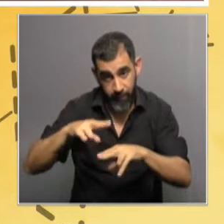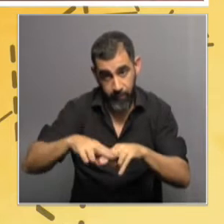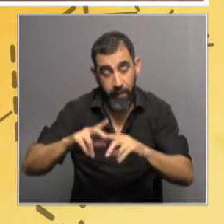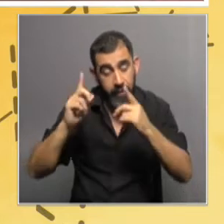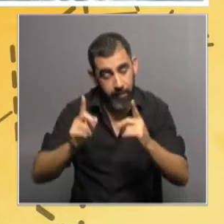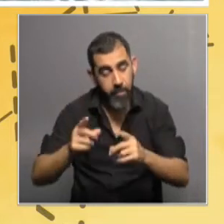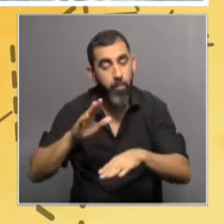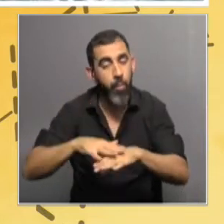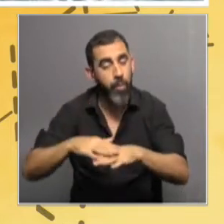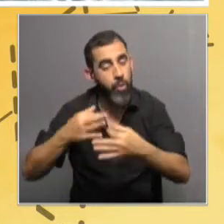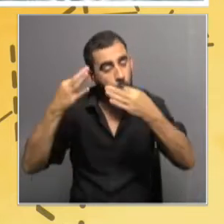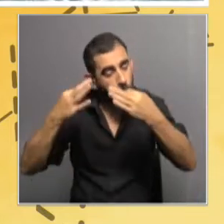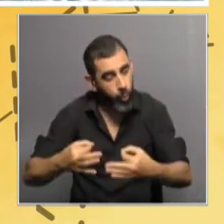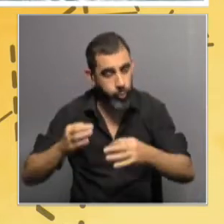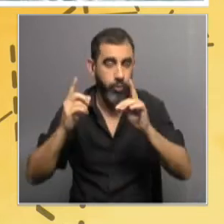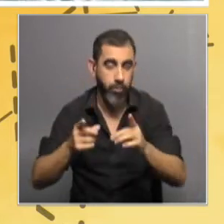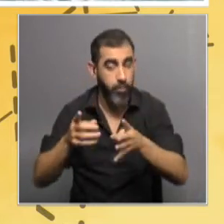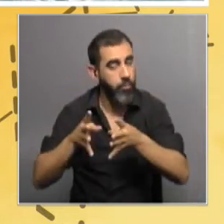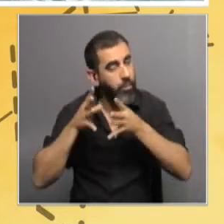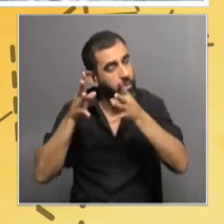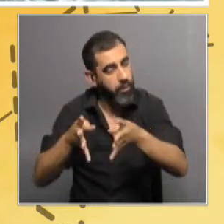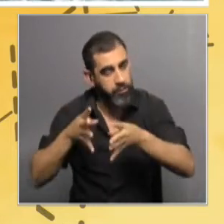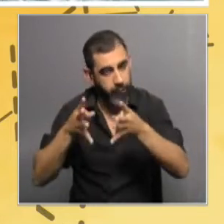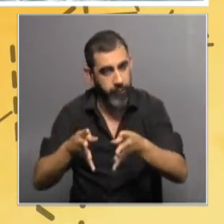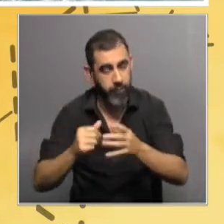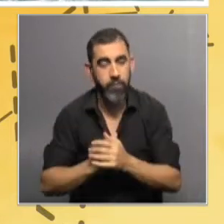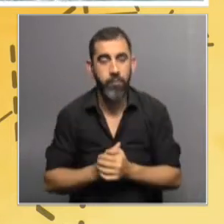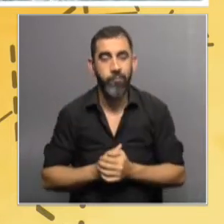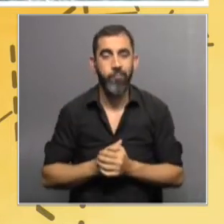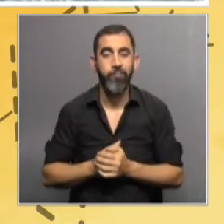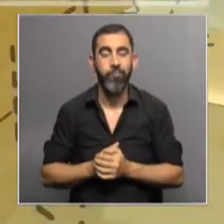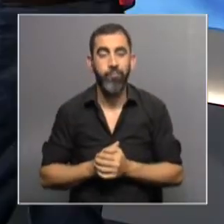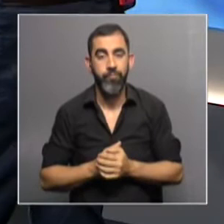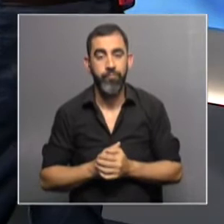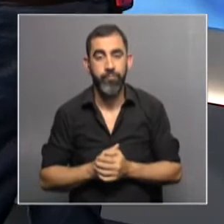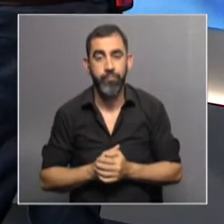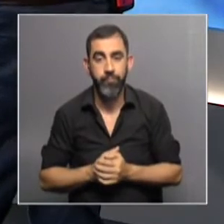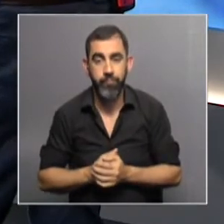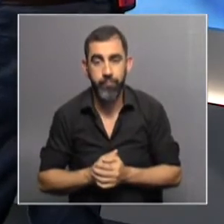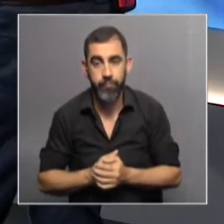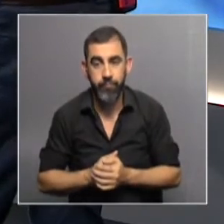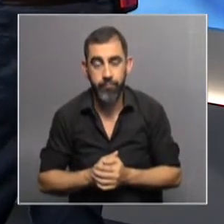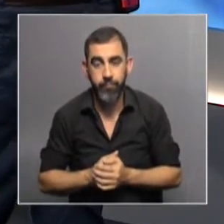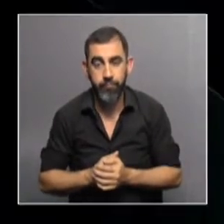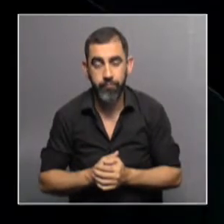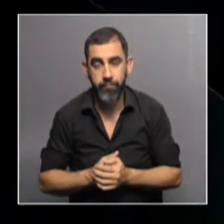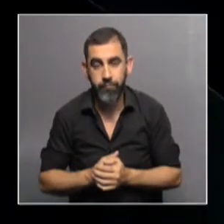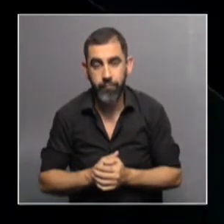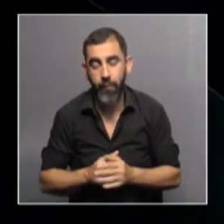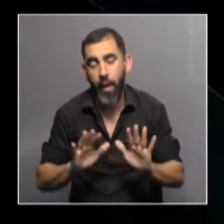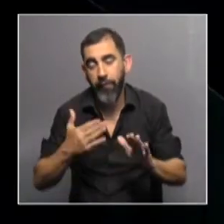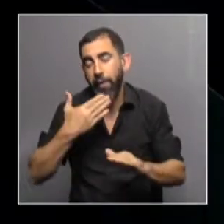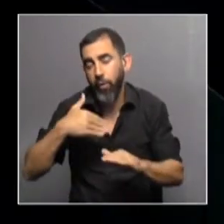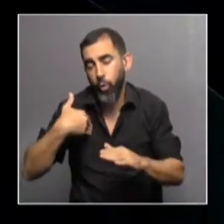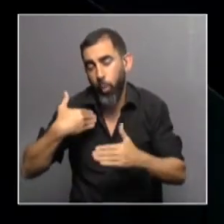momento correcto eso es todo un desafío asistencial muchas veces Mauricio si entiendo bien el proceso una